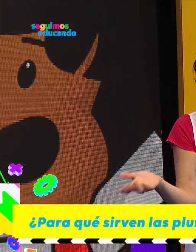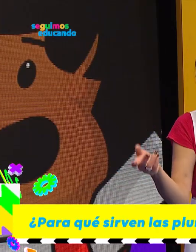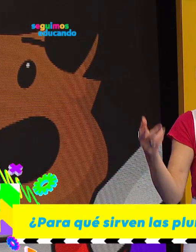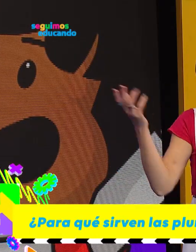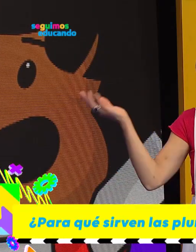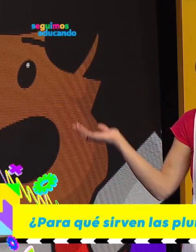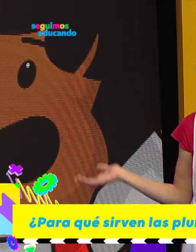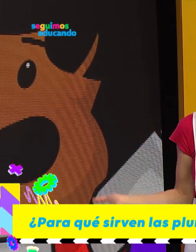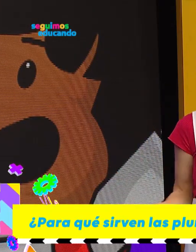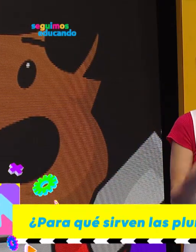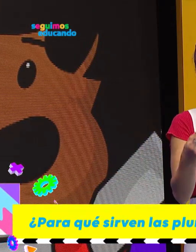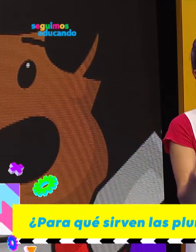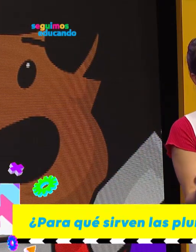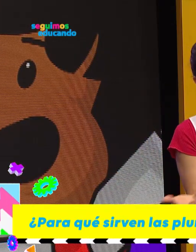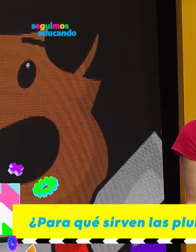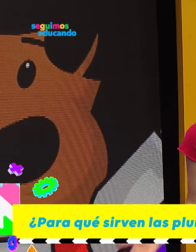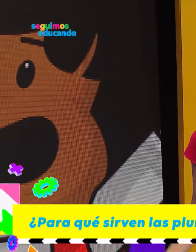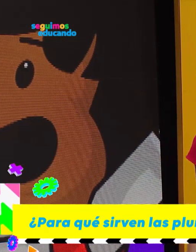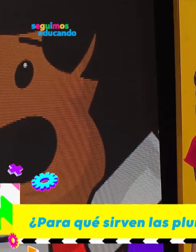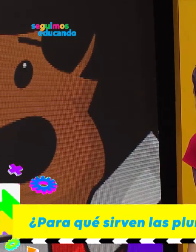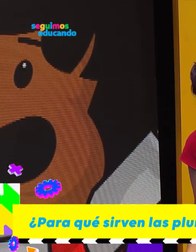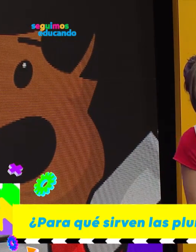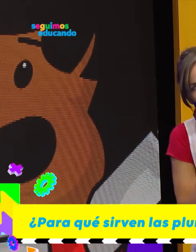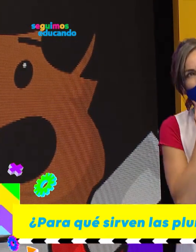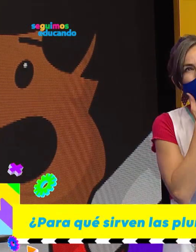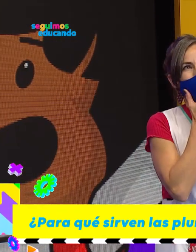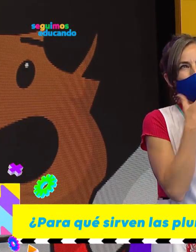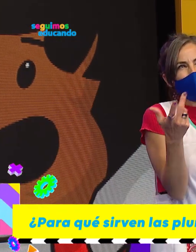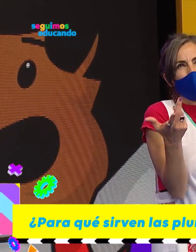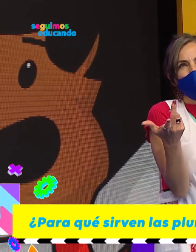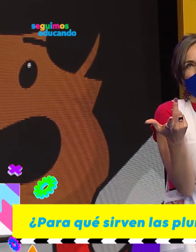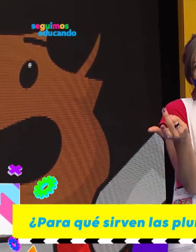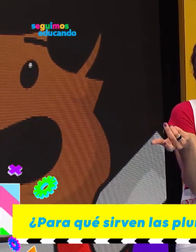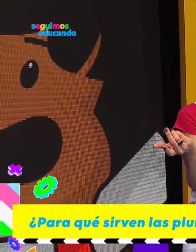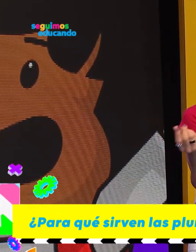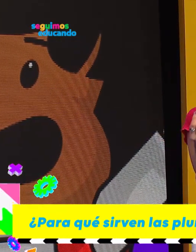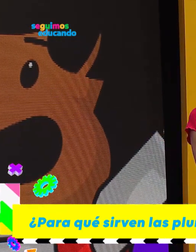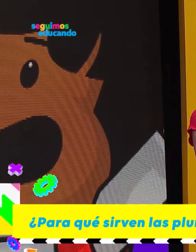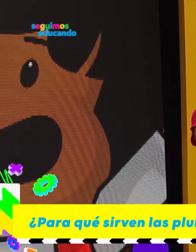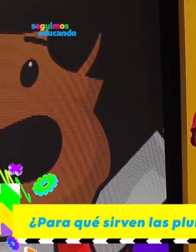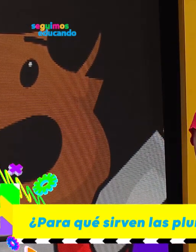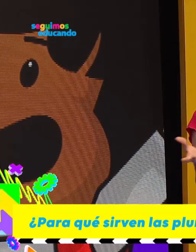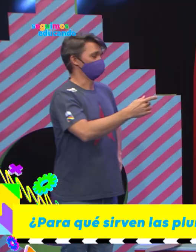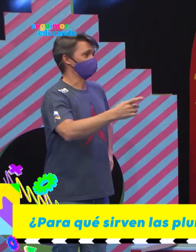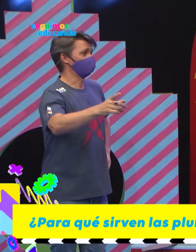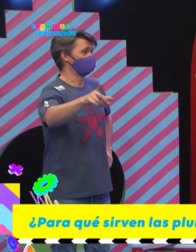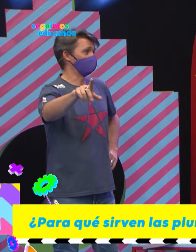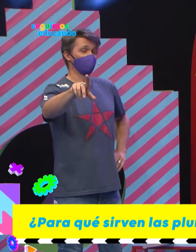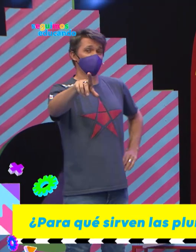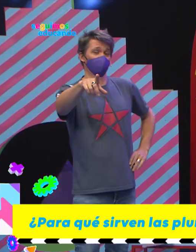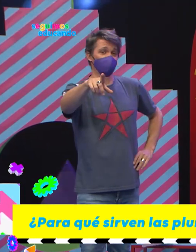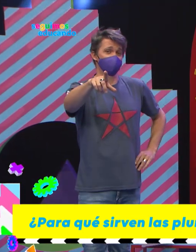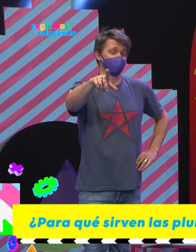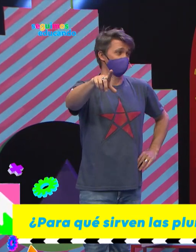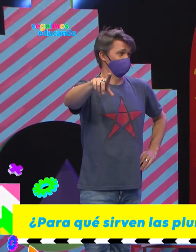las chicas en casa, acá Caro y Pablo? ¿Para qué sirven las plumas? A ver, ¿para qué usamos nosotros las plumas? ¿Para qué los vemos que las usan? Bueno, en